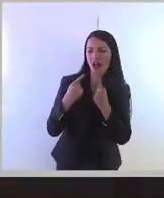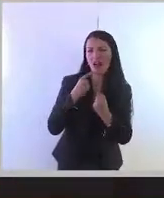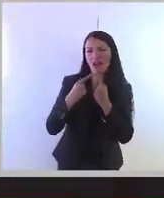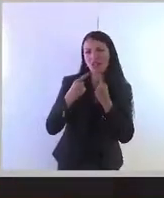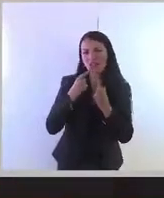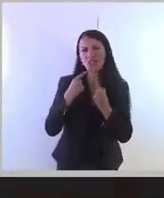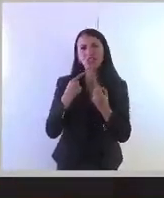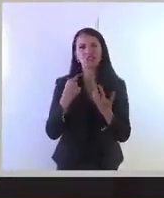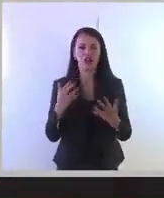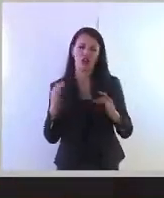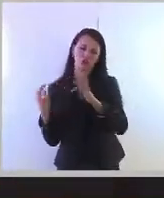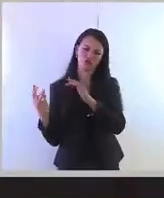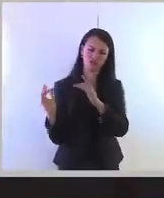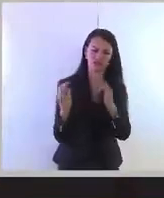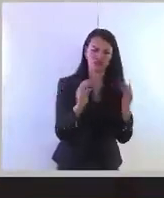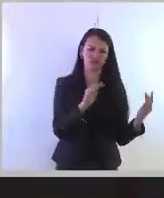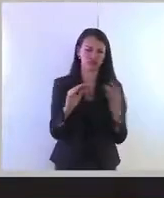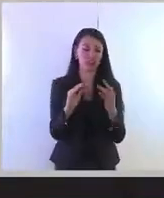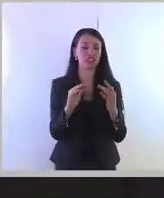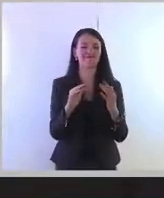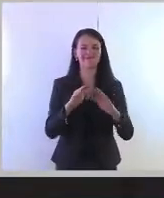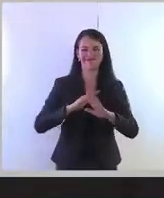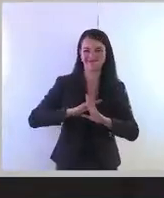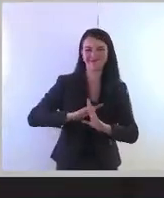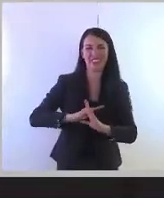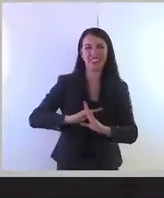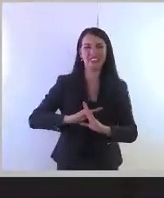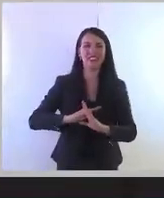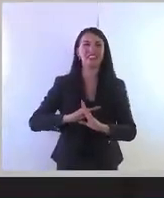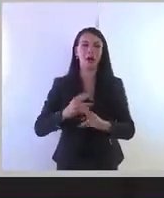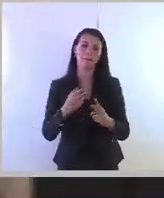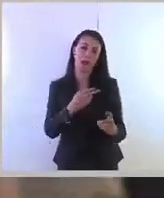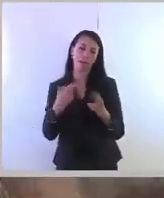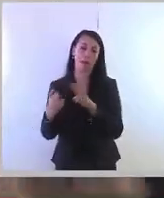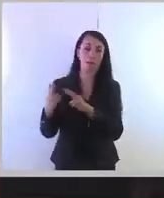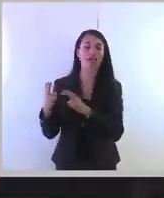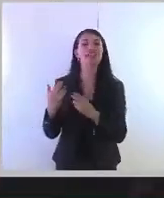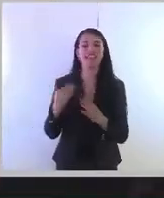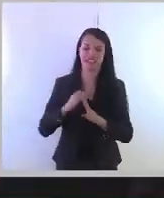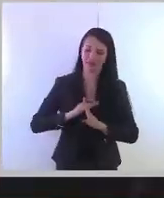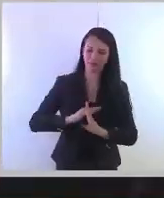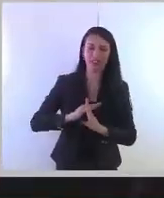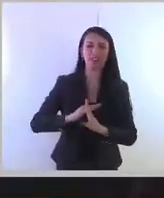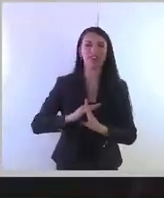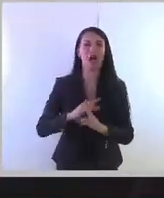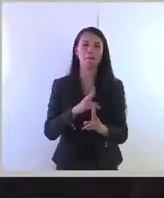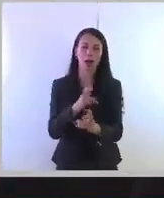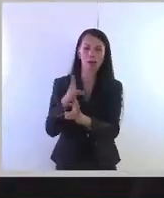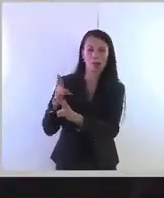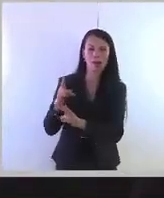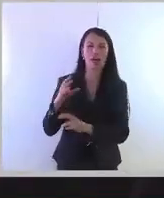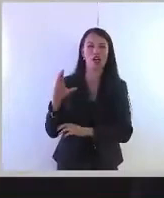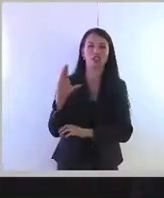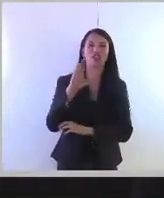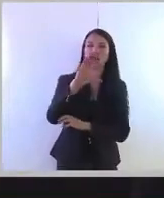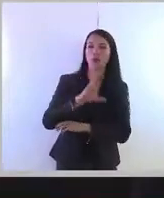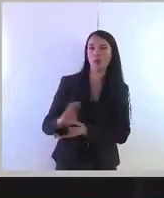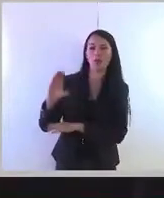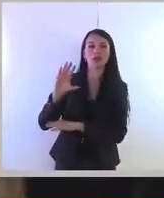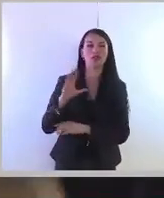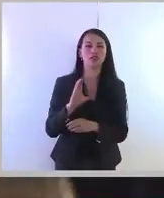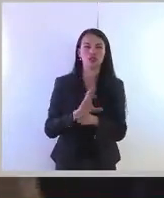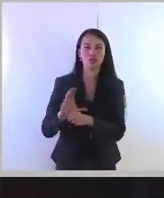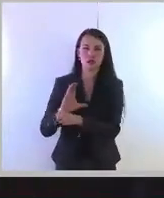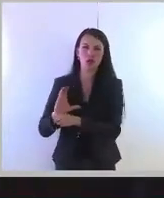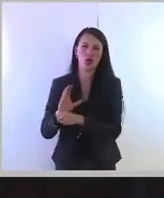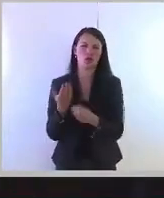pero parar la guerra en los territorios porque nos están matando, pero también están matando en las ciudades.